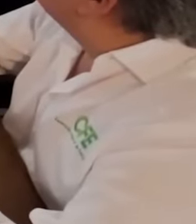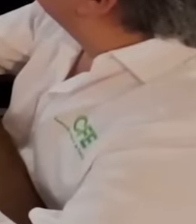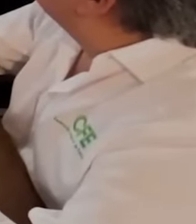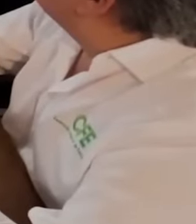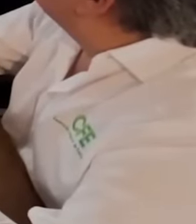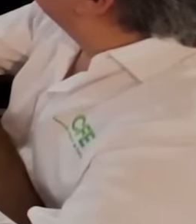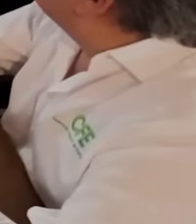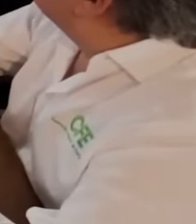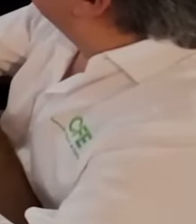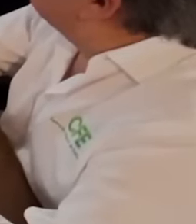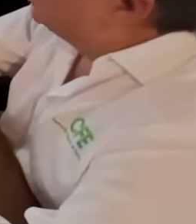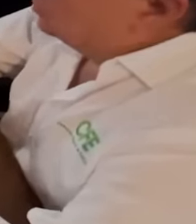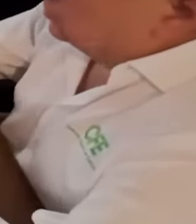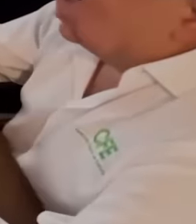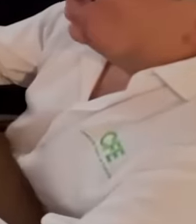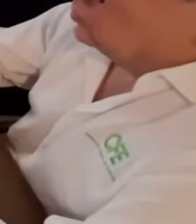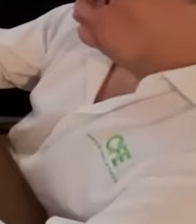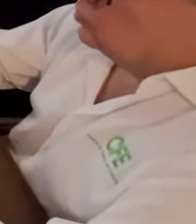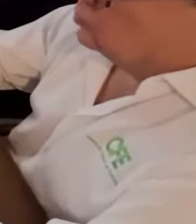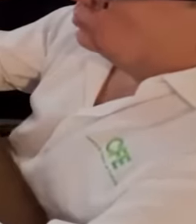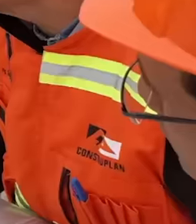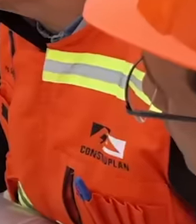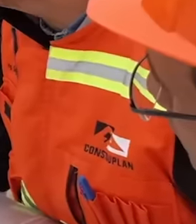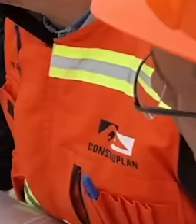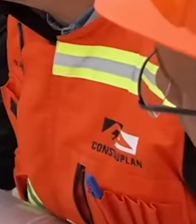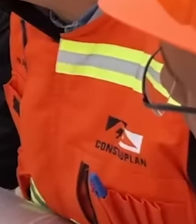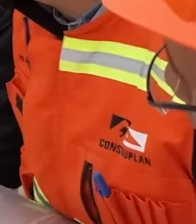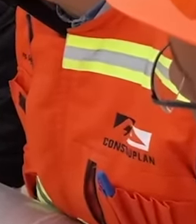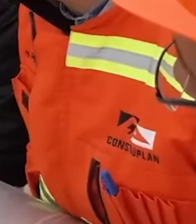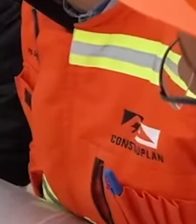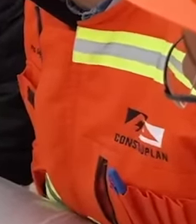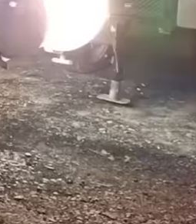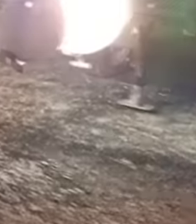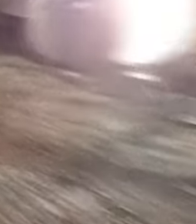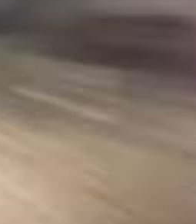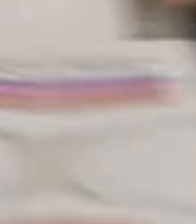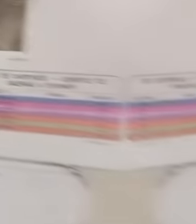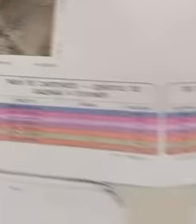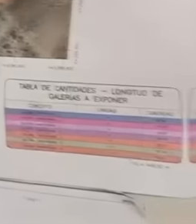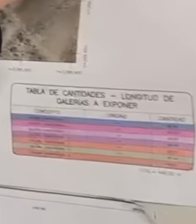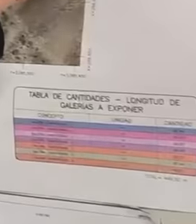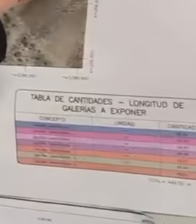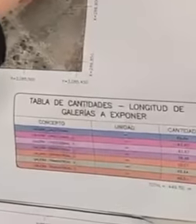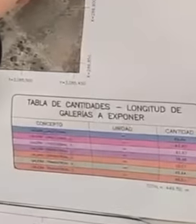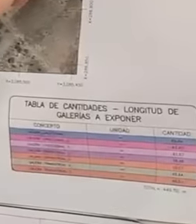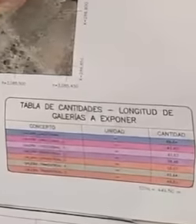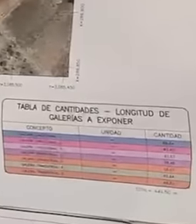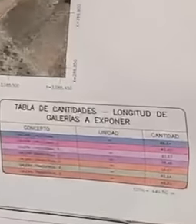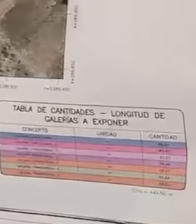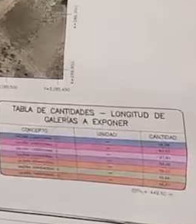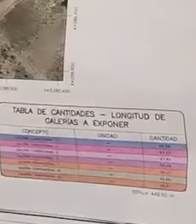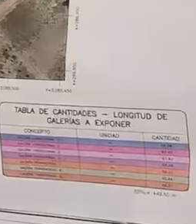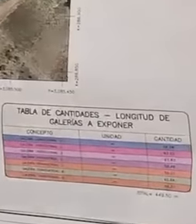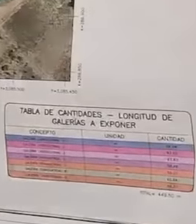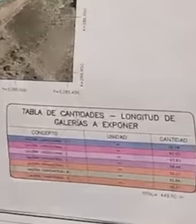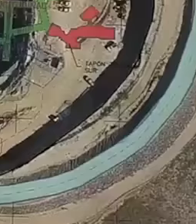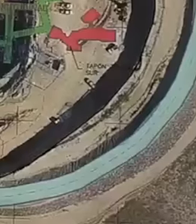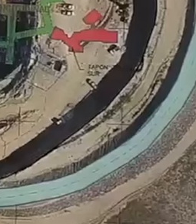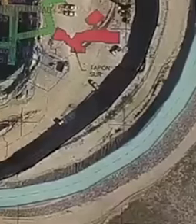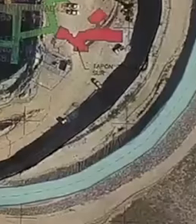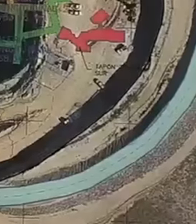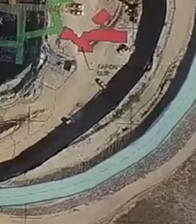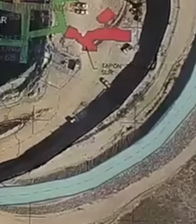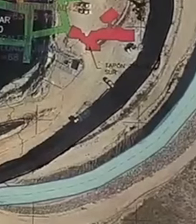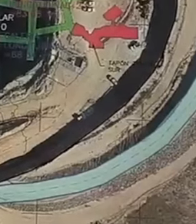cadáveres debido a que es una zona de alto riesgo. Sin embargo, ya llegaron a los 140 metros